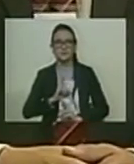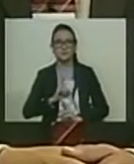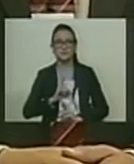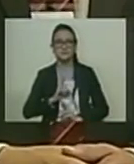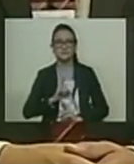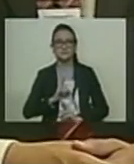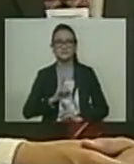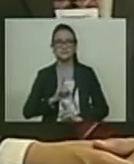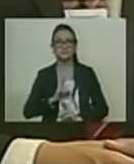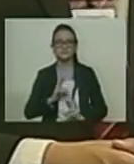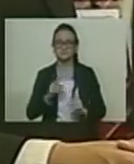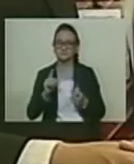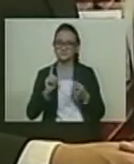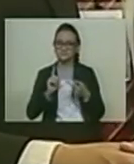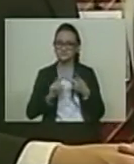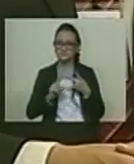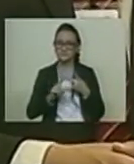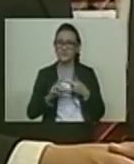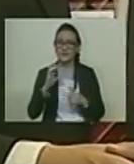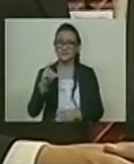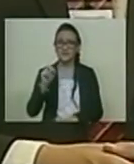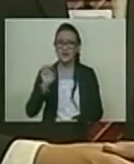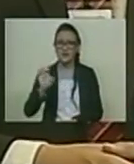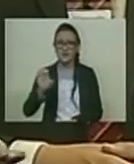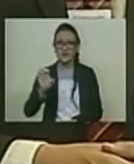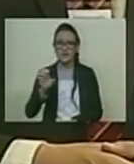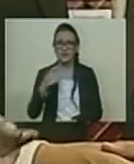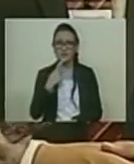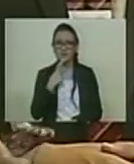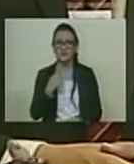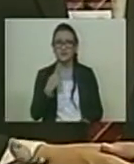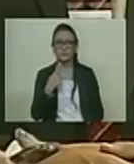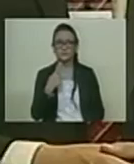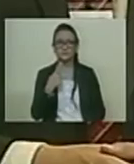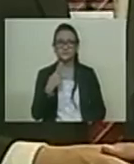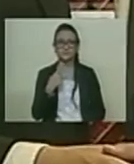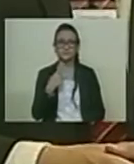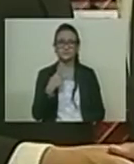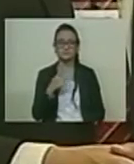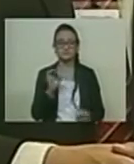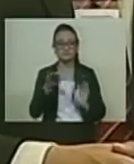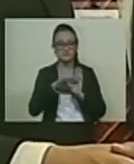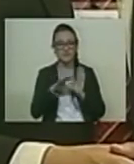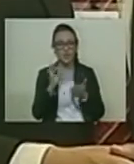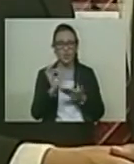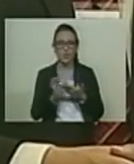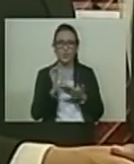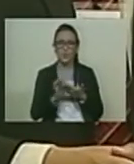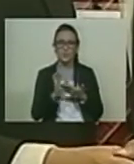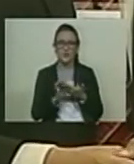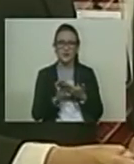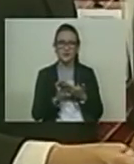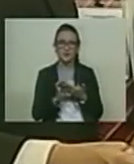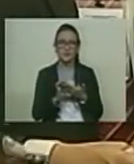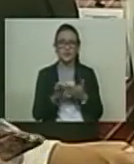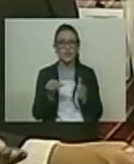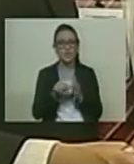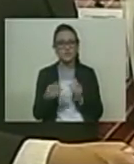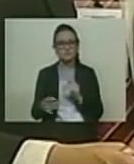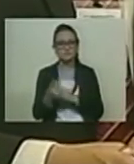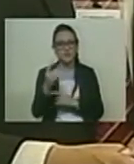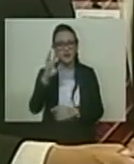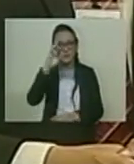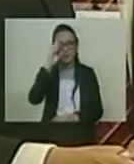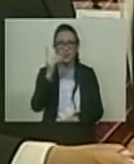pronunciamiento. De igual manera, el Consejo Nacional Electoral ha dicho que va a acatar lo establecido en el documento que surgió de República Dominicana, que